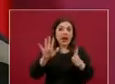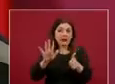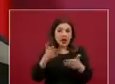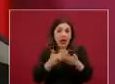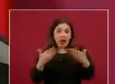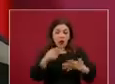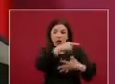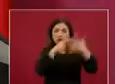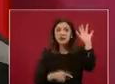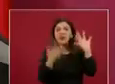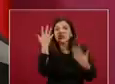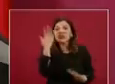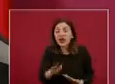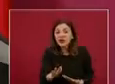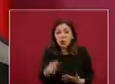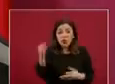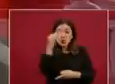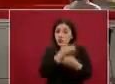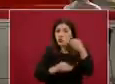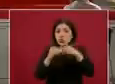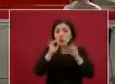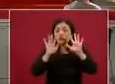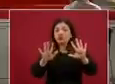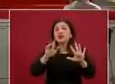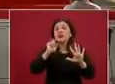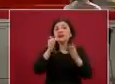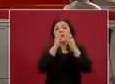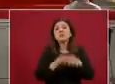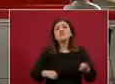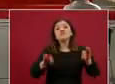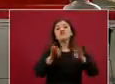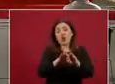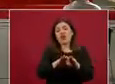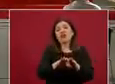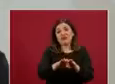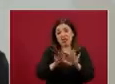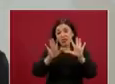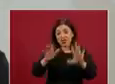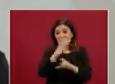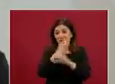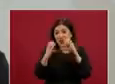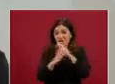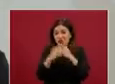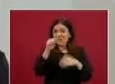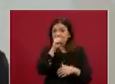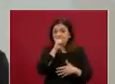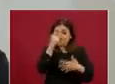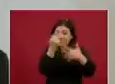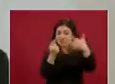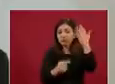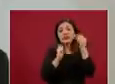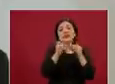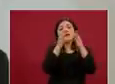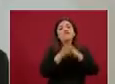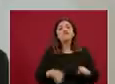ahora todos ponderan el mismo peso, es decir, cada uno de los 10 indicadores tiene el mismo peso.